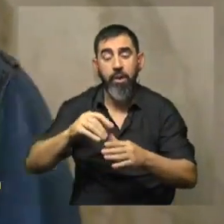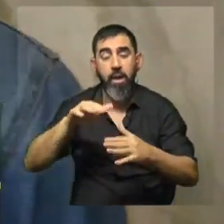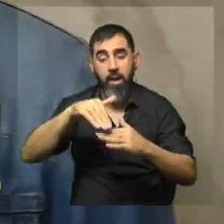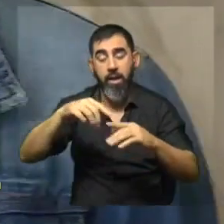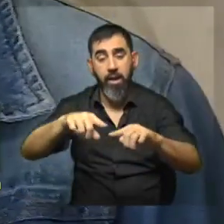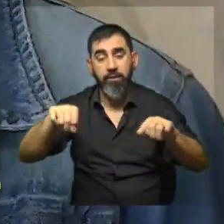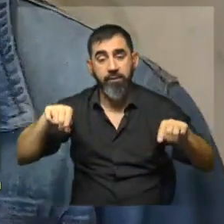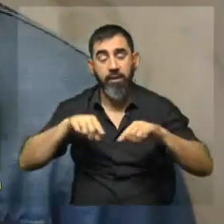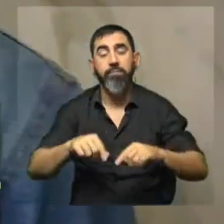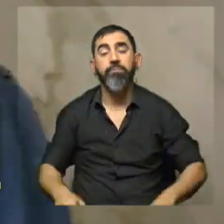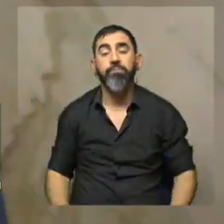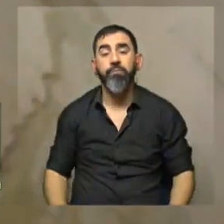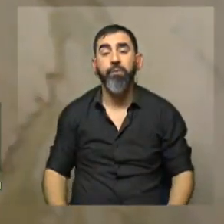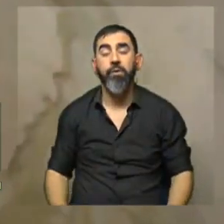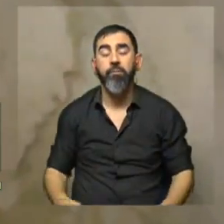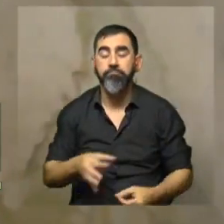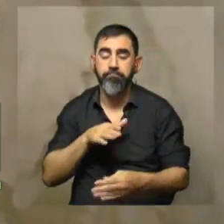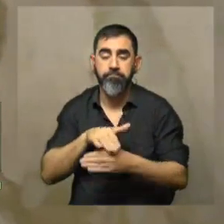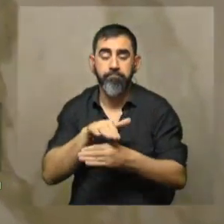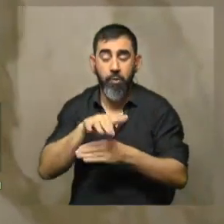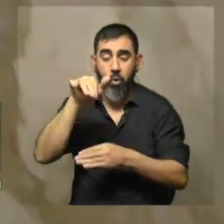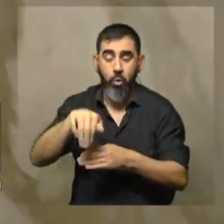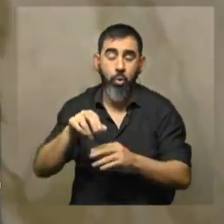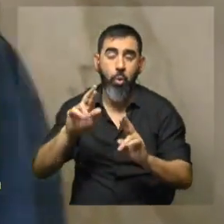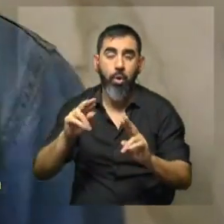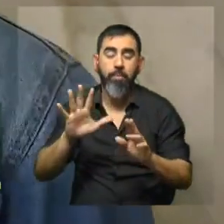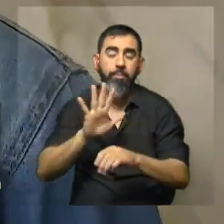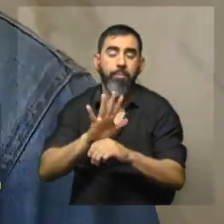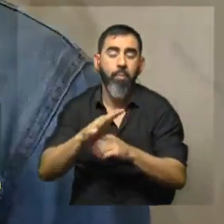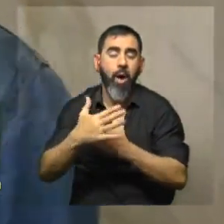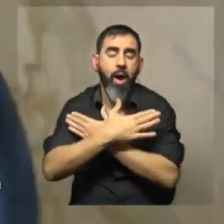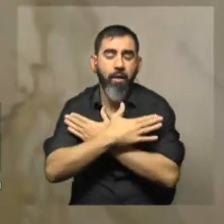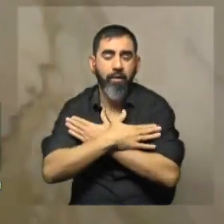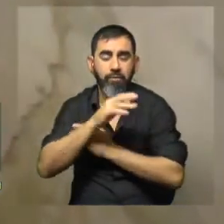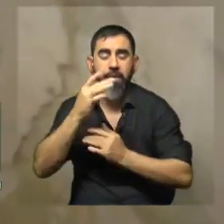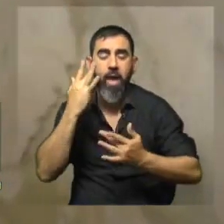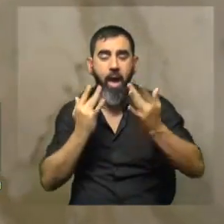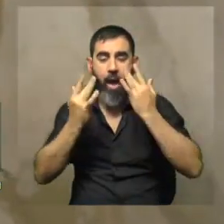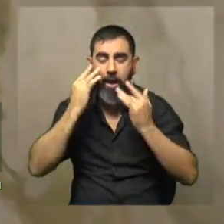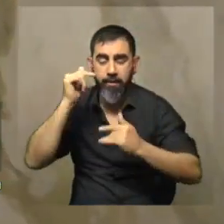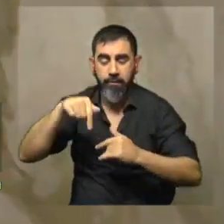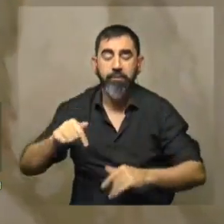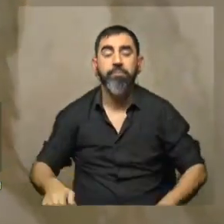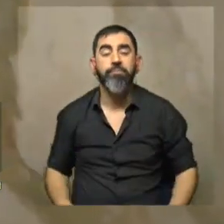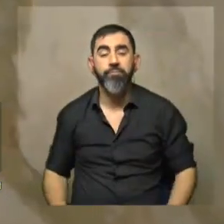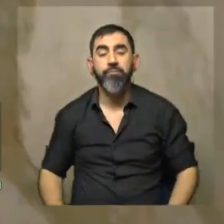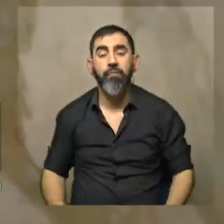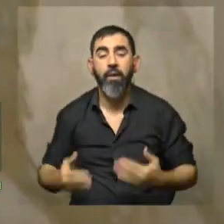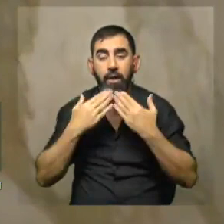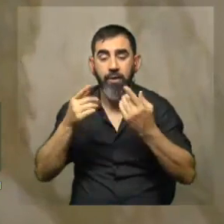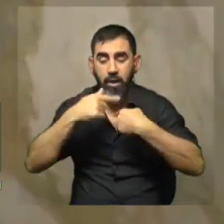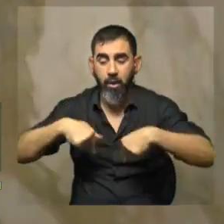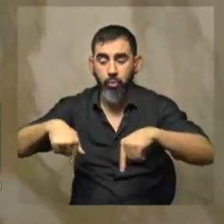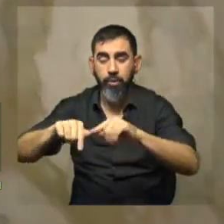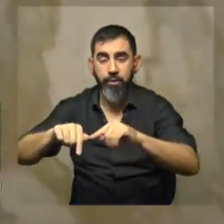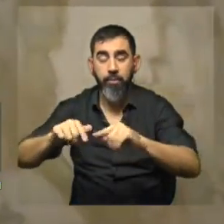¿verdad? Bueno, Sebastián, muchísimos éxitos hoy en este abrazo inmenso que vas a hacer vos y muchísimos artistas a esta Casa de la Música. Muchísimas gracias, gracias a